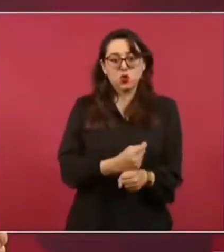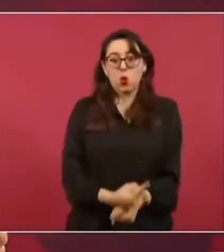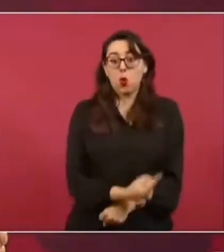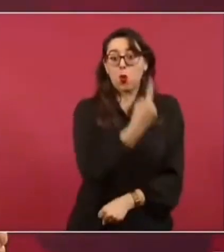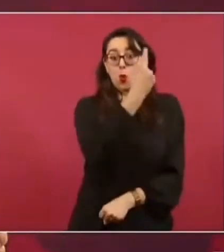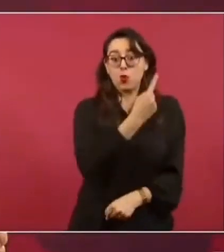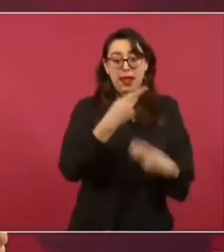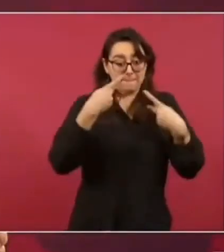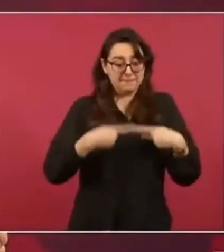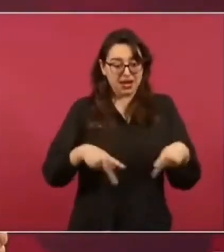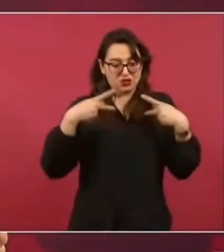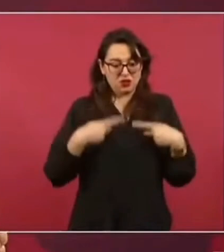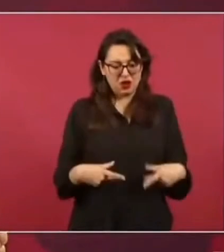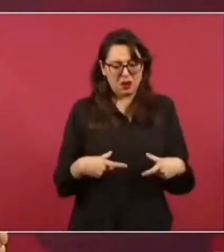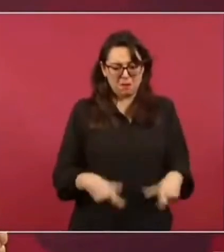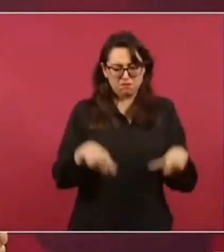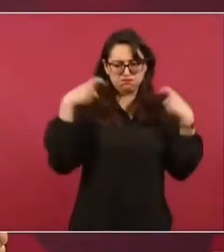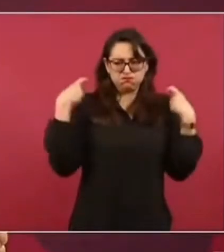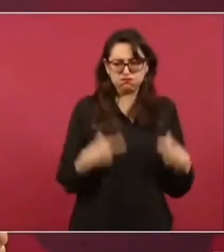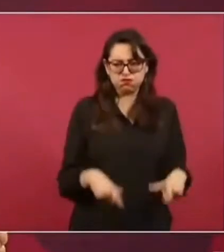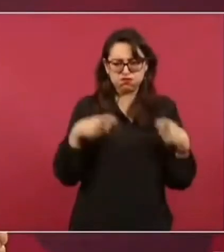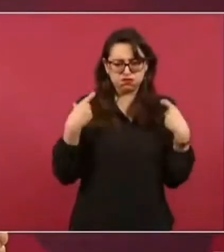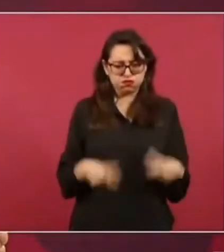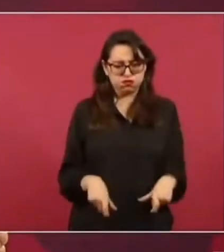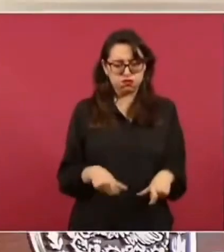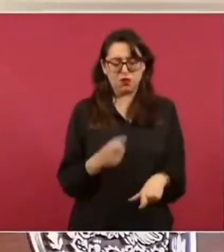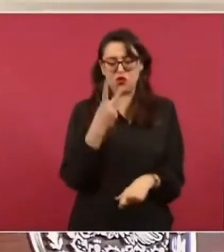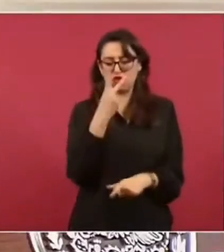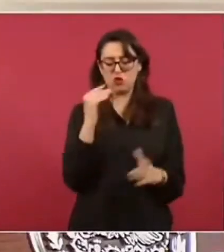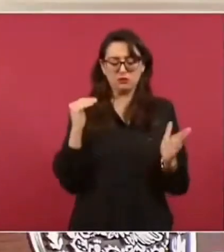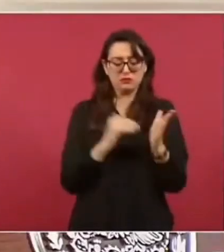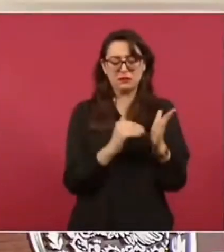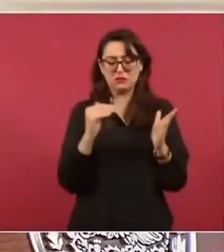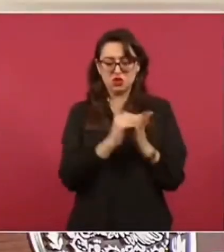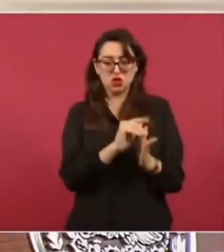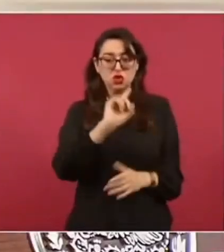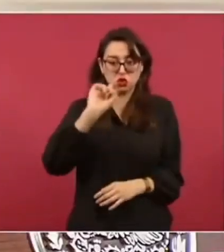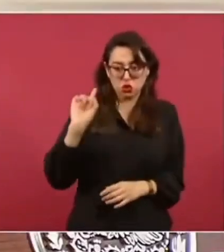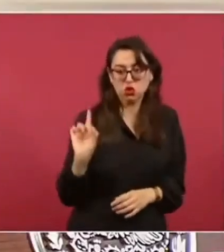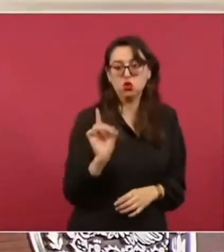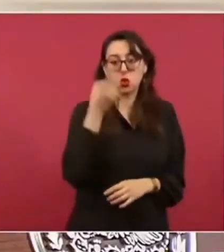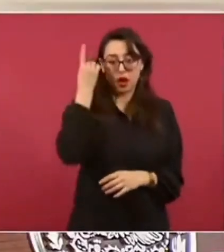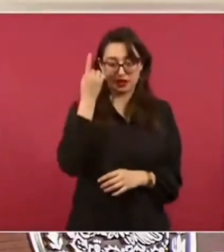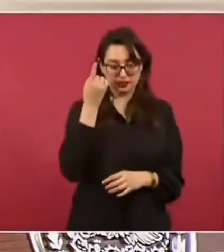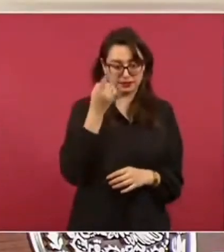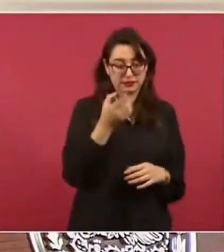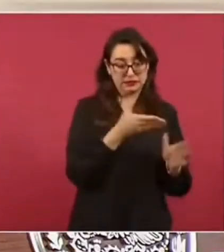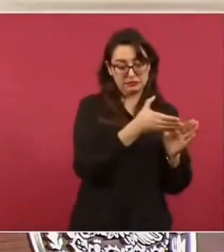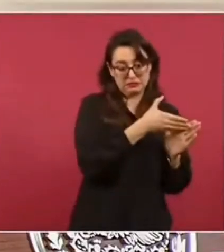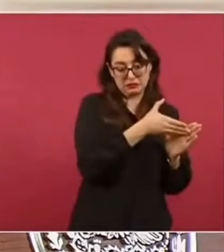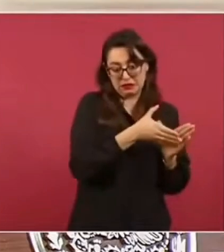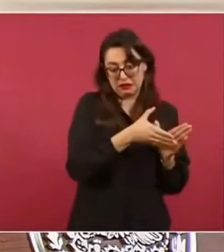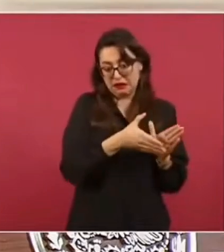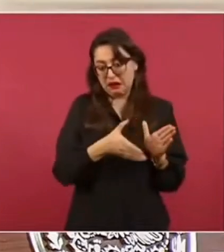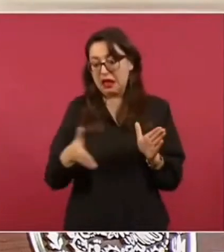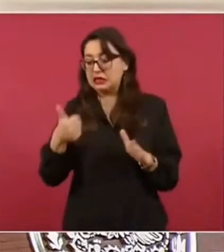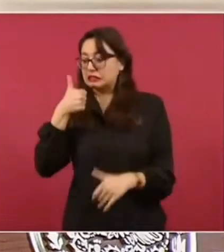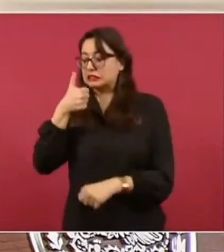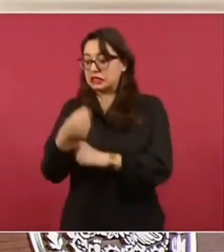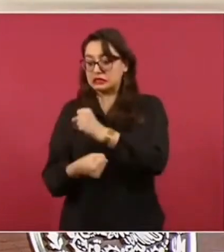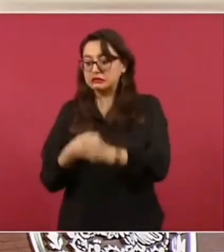en México, una familia con 2,000 millones de dólares. Y al término deja